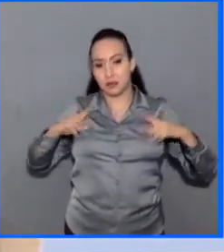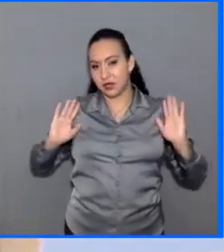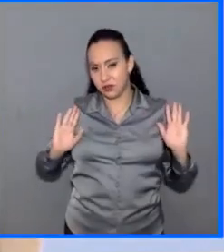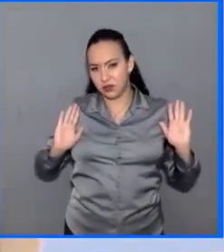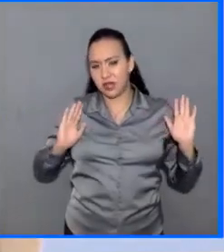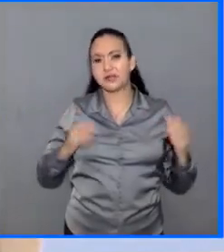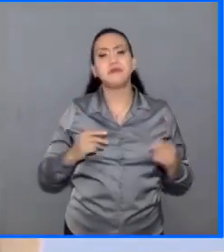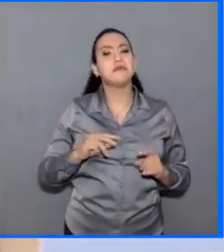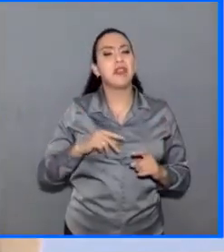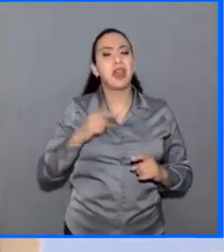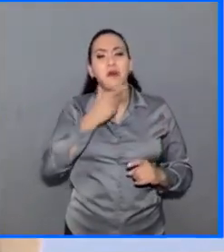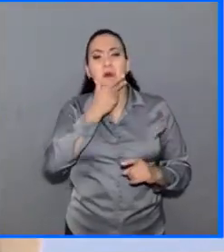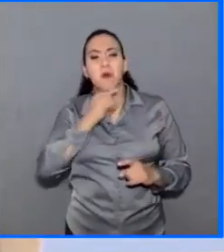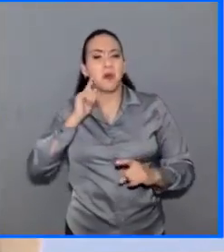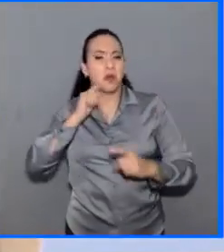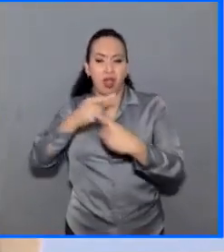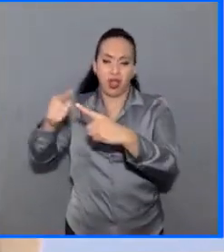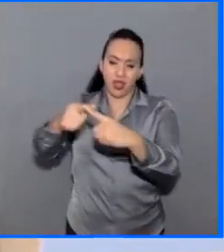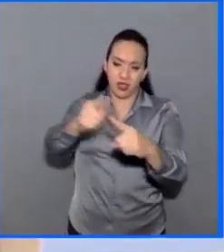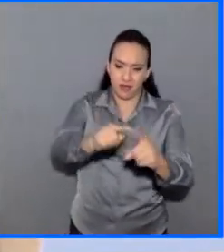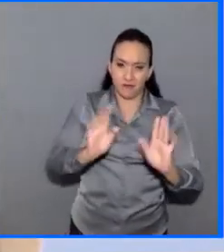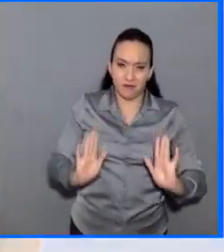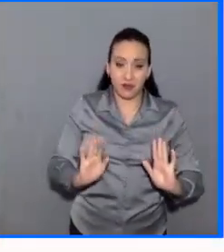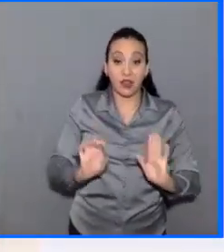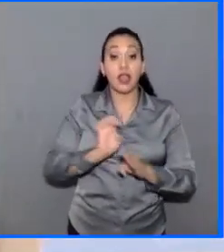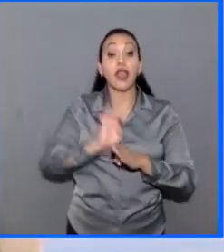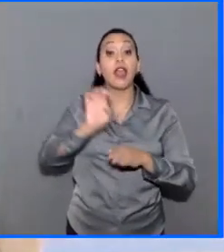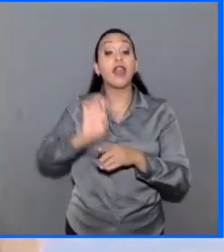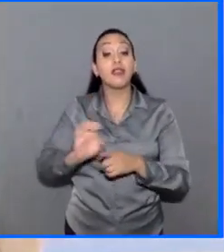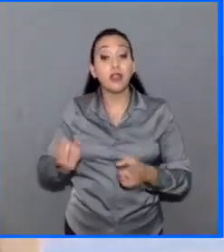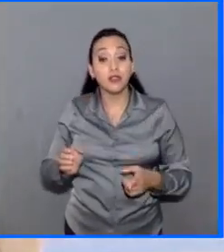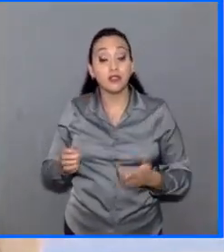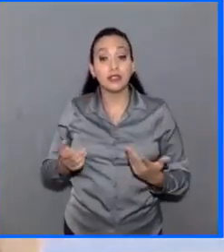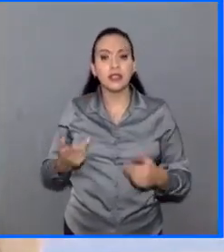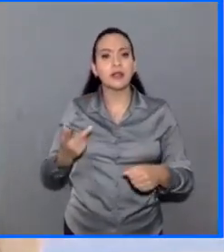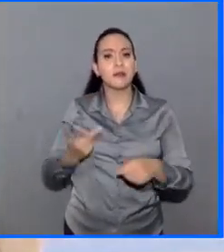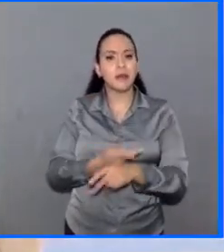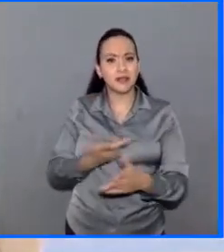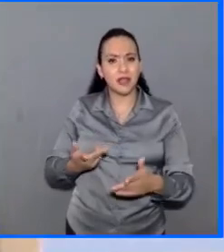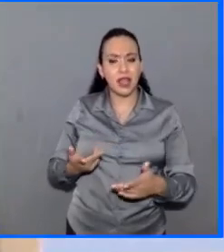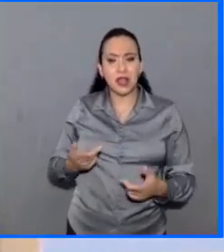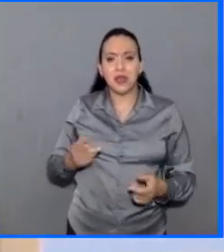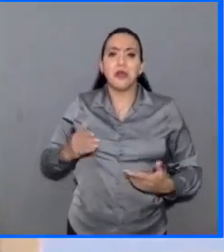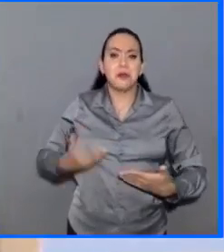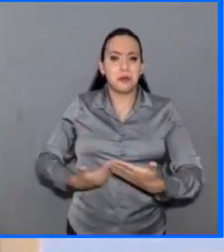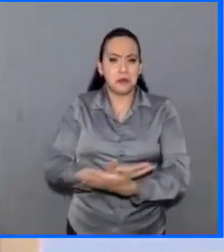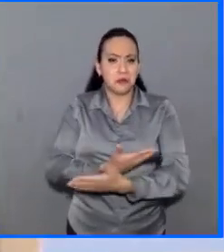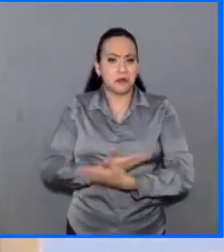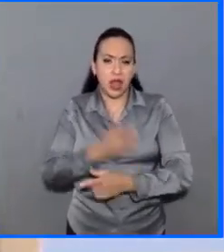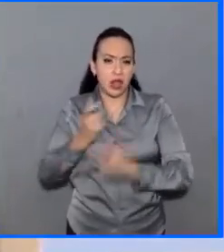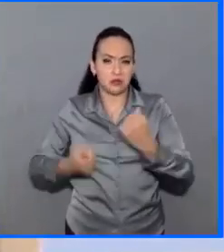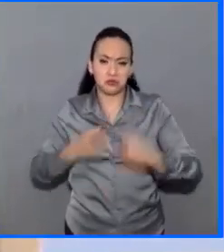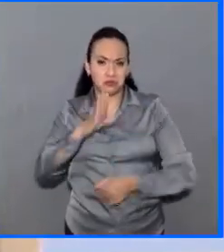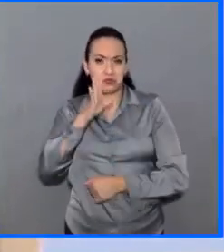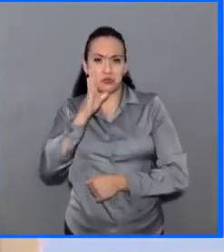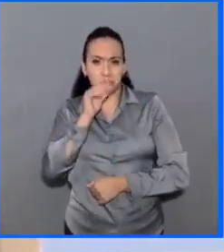común sería que nuestras prácticas sexuales sean no reproductivas. Un elemento para desmitificar esta visión